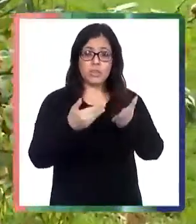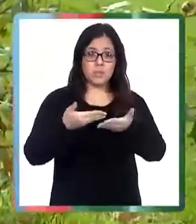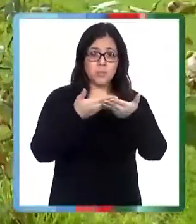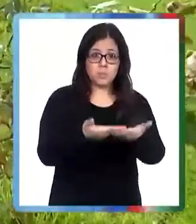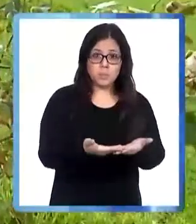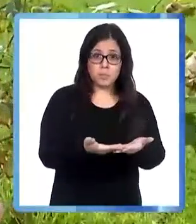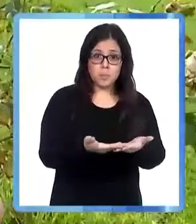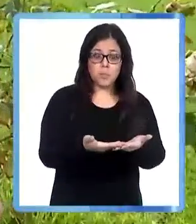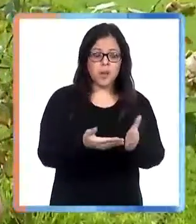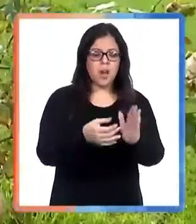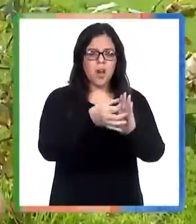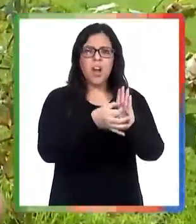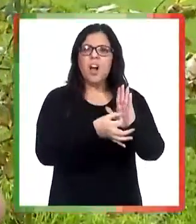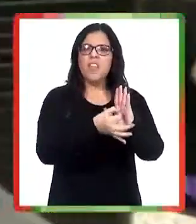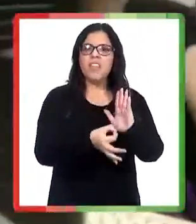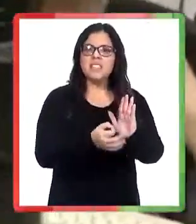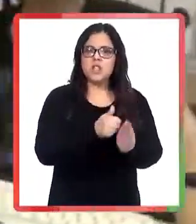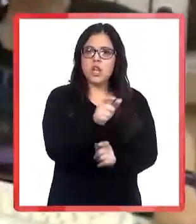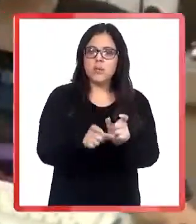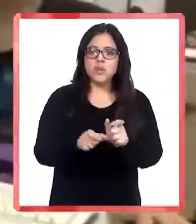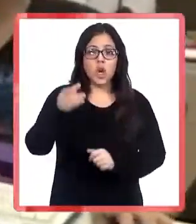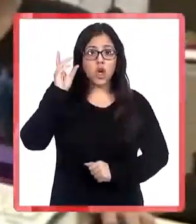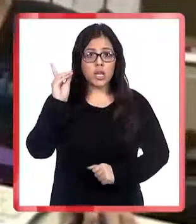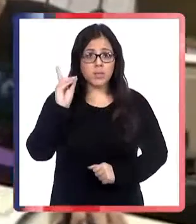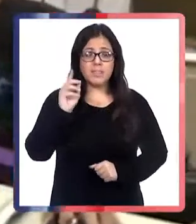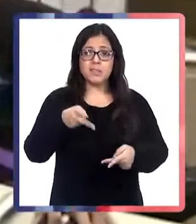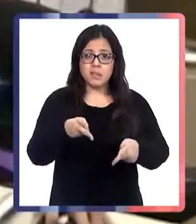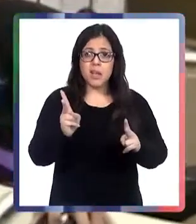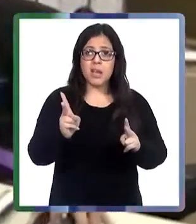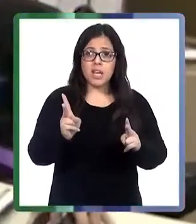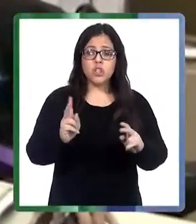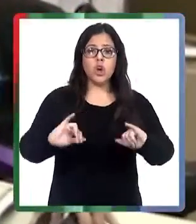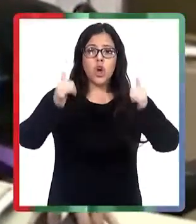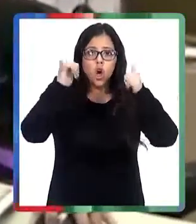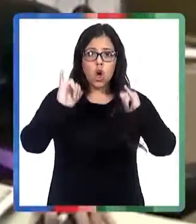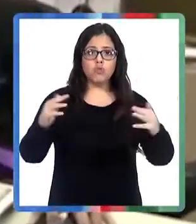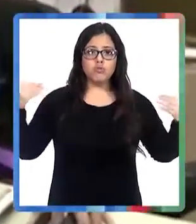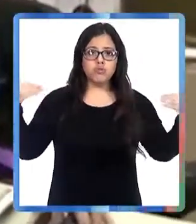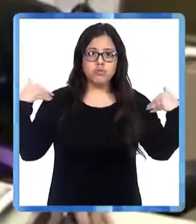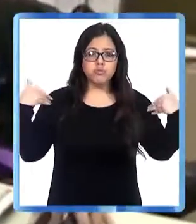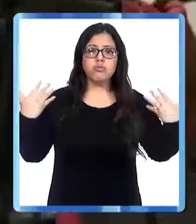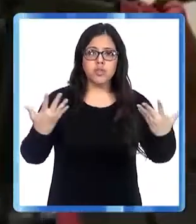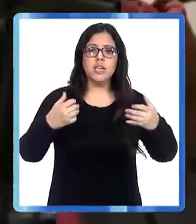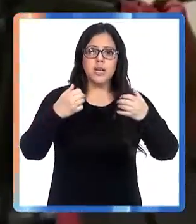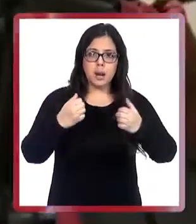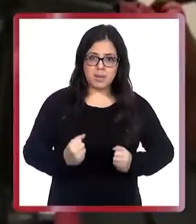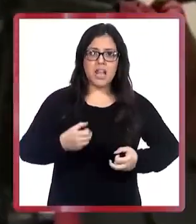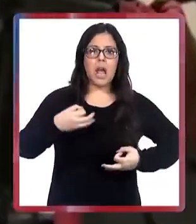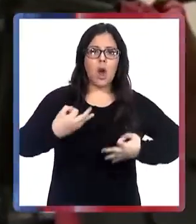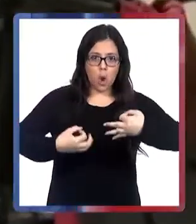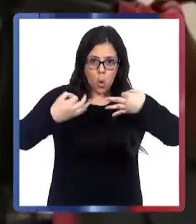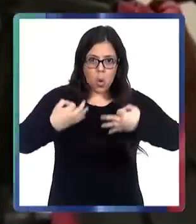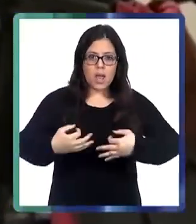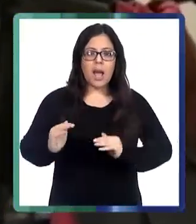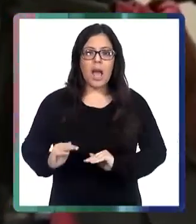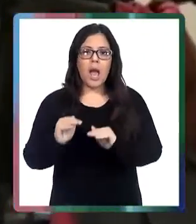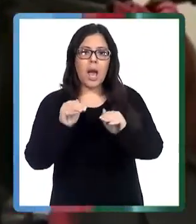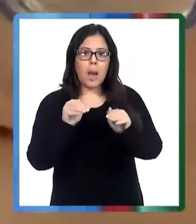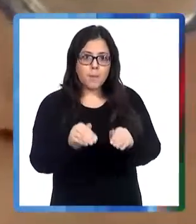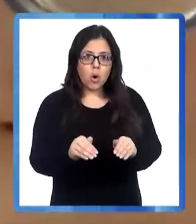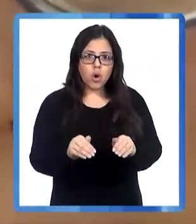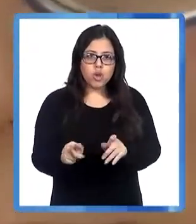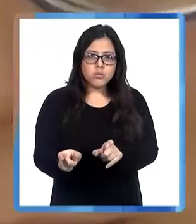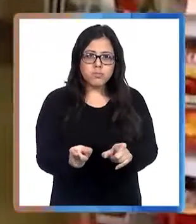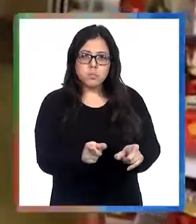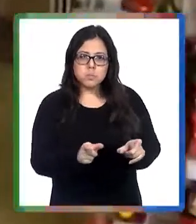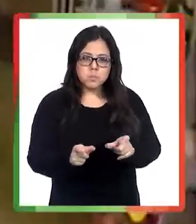texto presentado por la Convención señala que toda persona con discapacidad tiene derecho al goce y ejercicio de su capacidad jurídica,